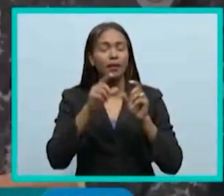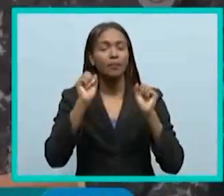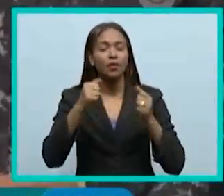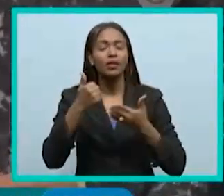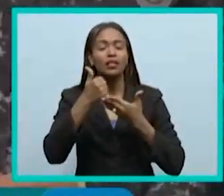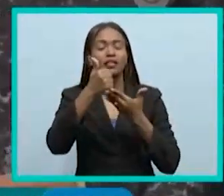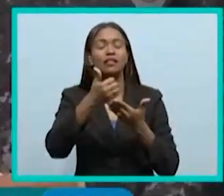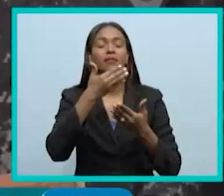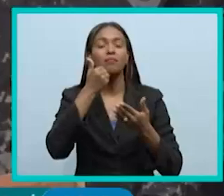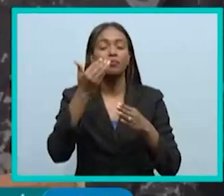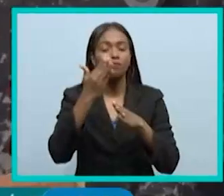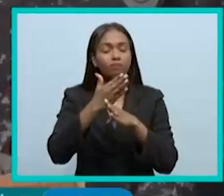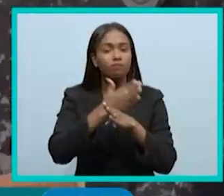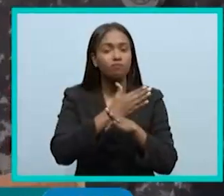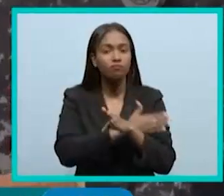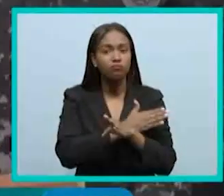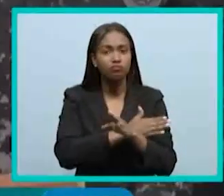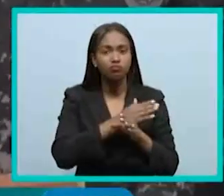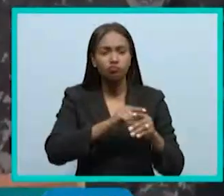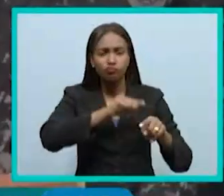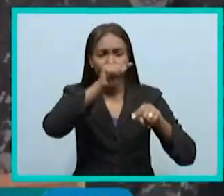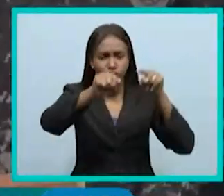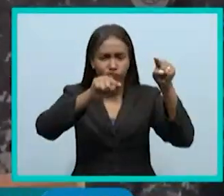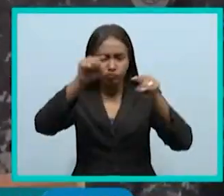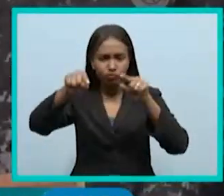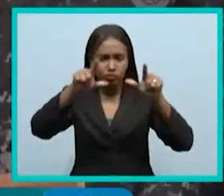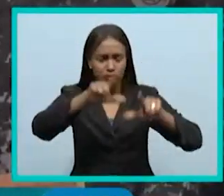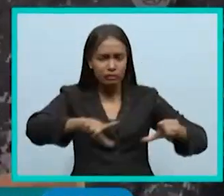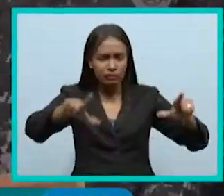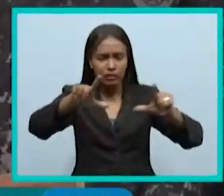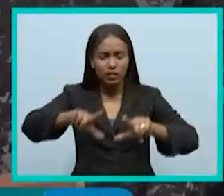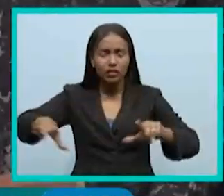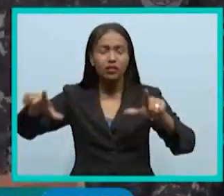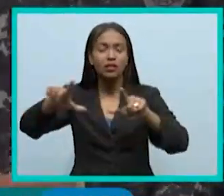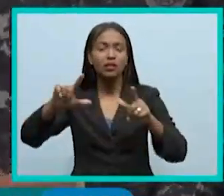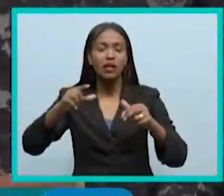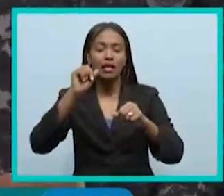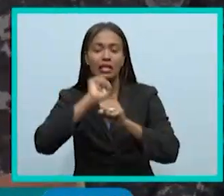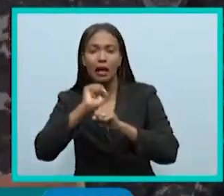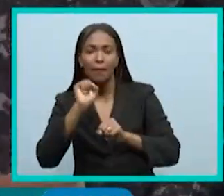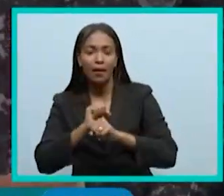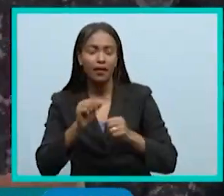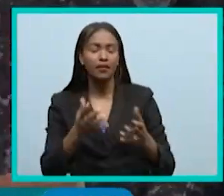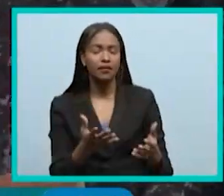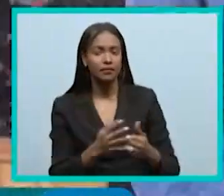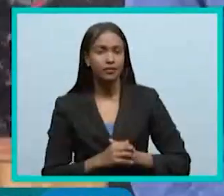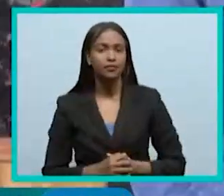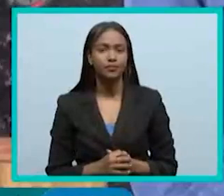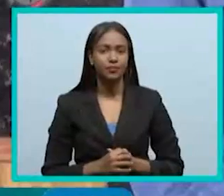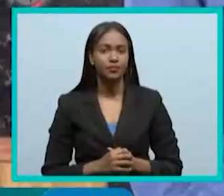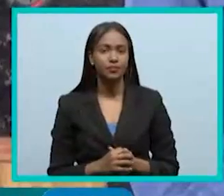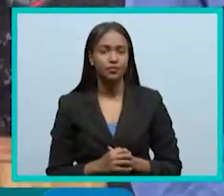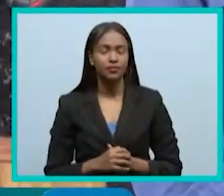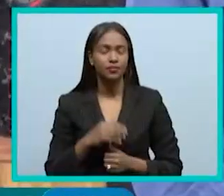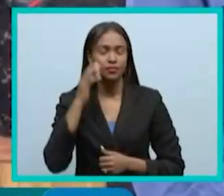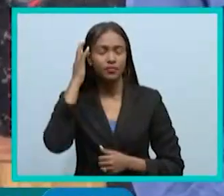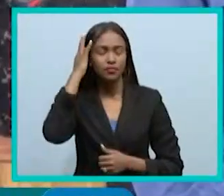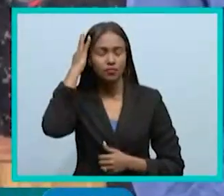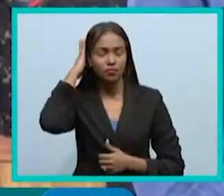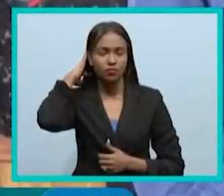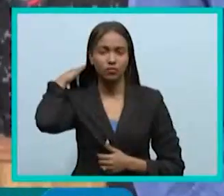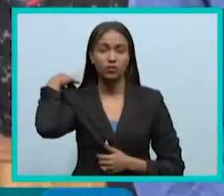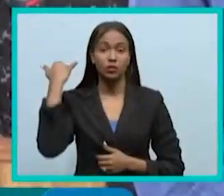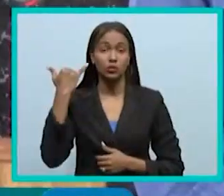una mejor despliegue de fuerzas y operaciones allí donde sea necesario. Que hoy estamos